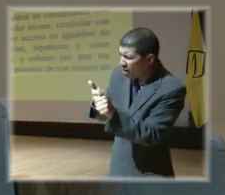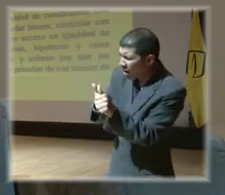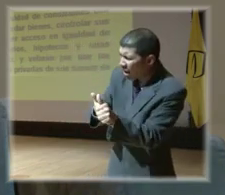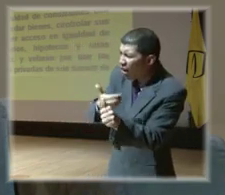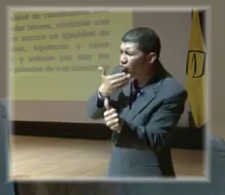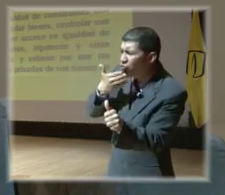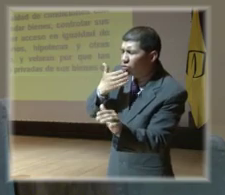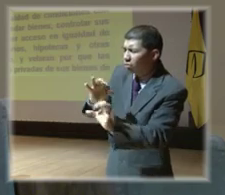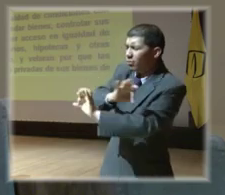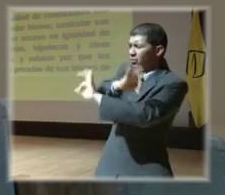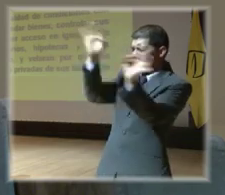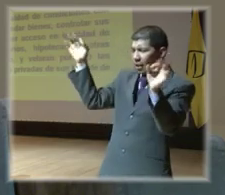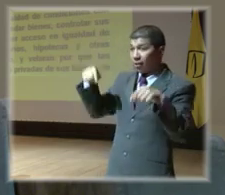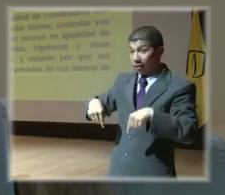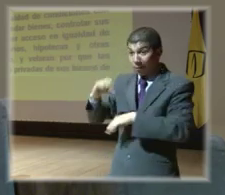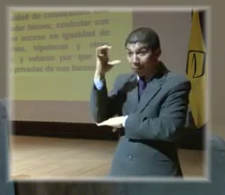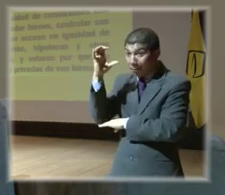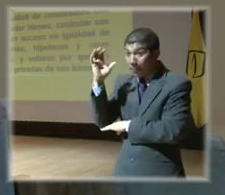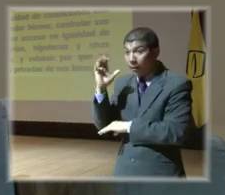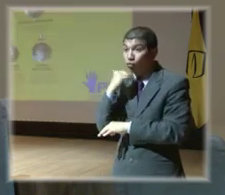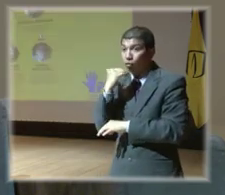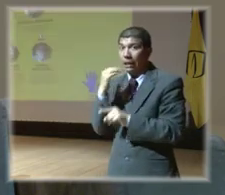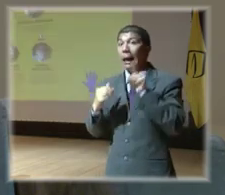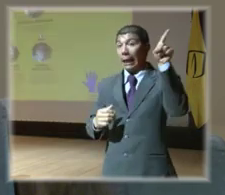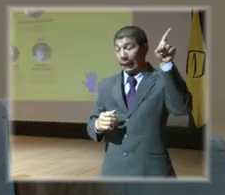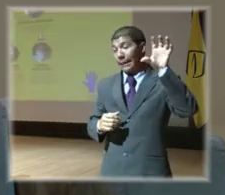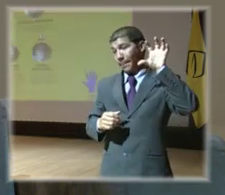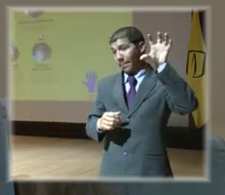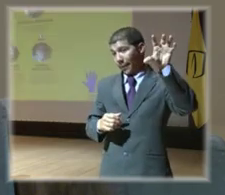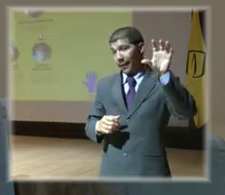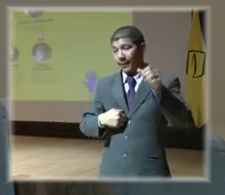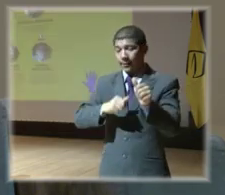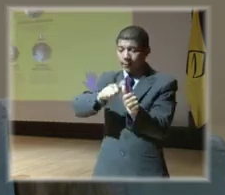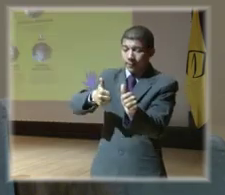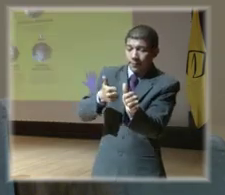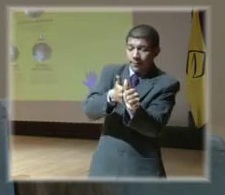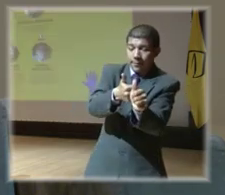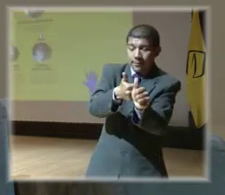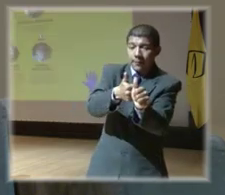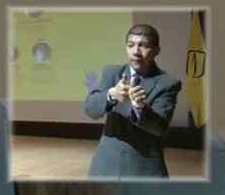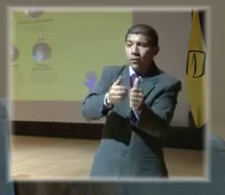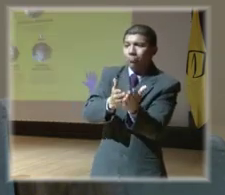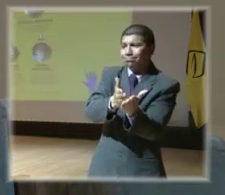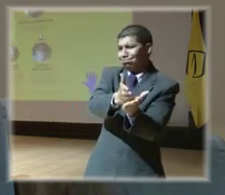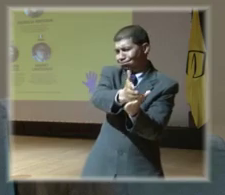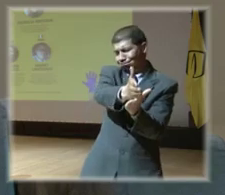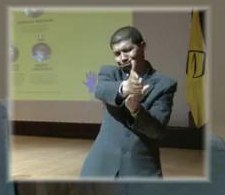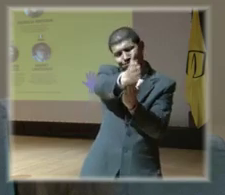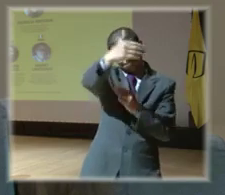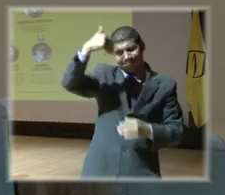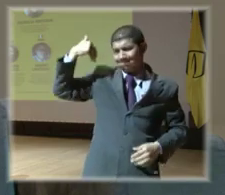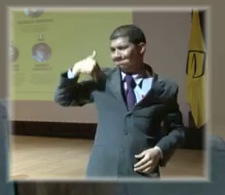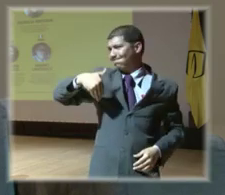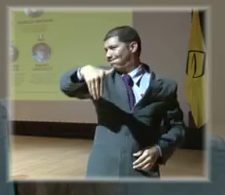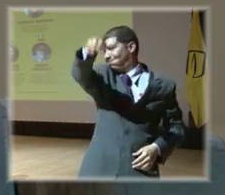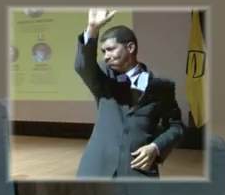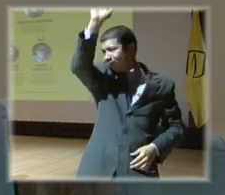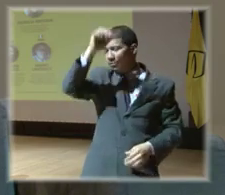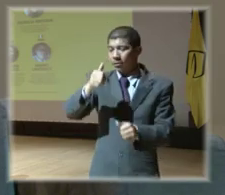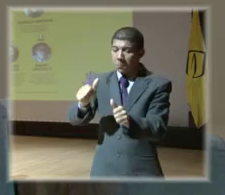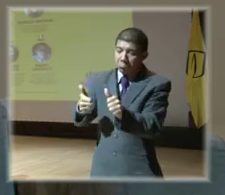dice nuestro Código Civil, salvo que la persona se haya rehabilitado o, en términos de un enfoque médico, se haya curado. Entonces,